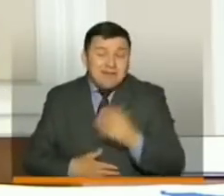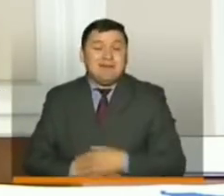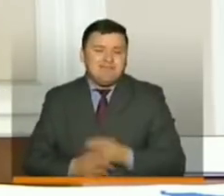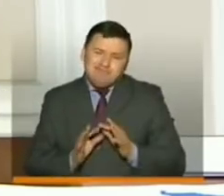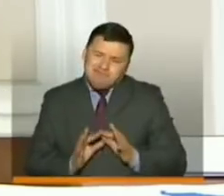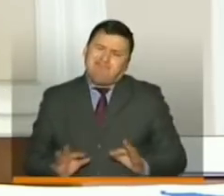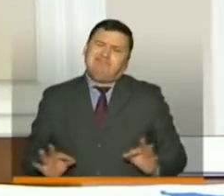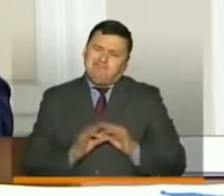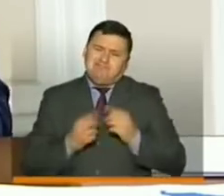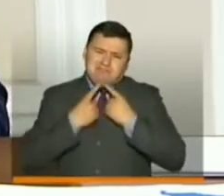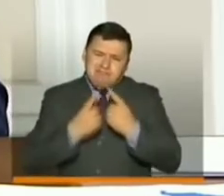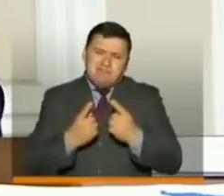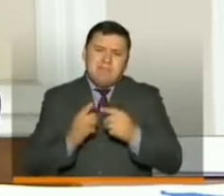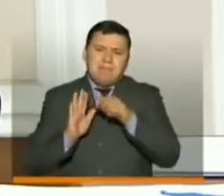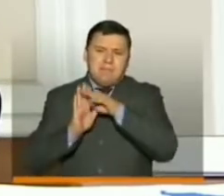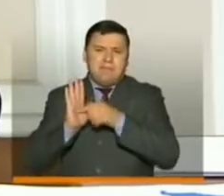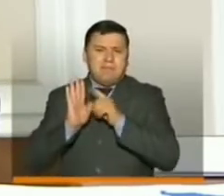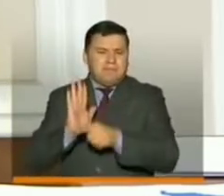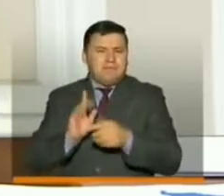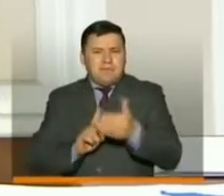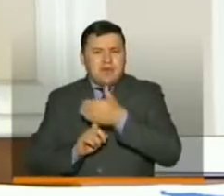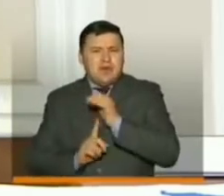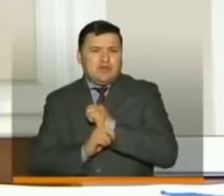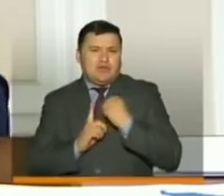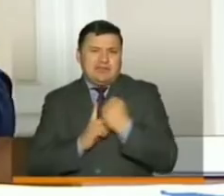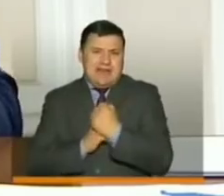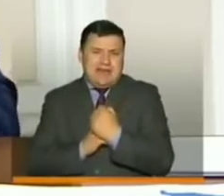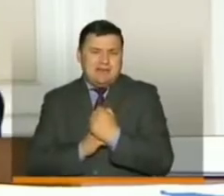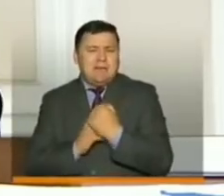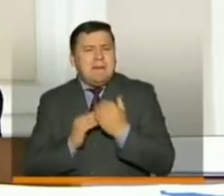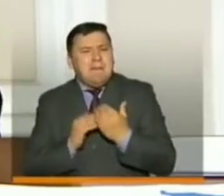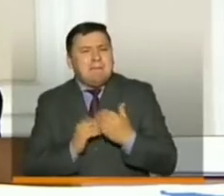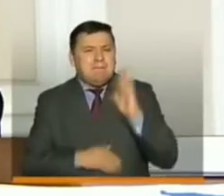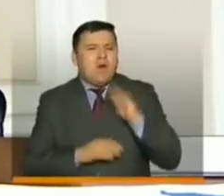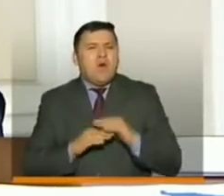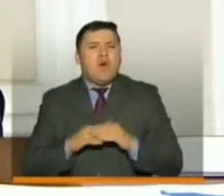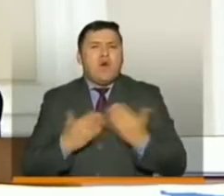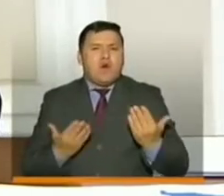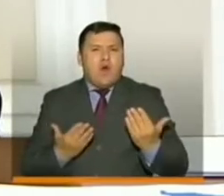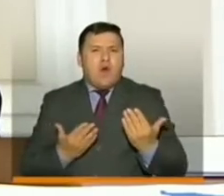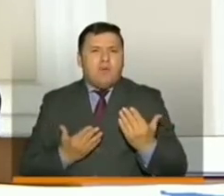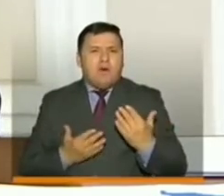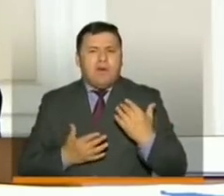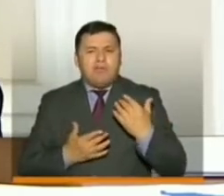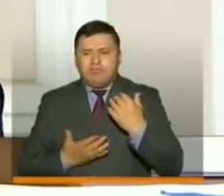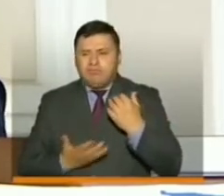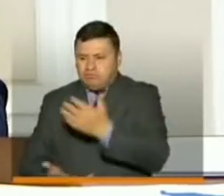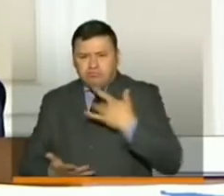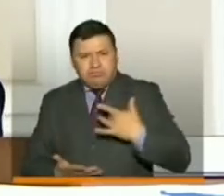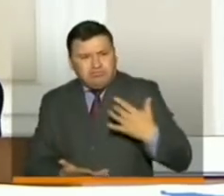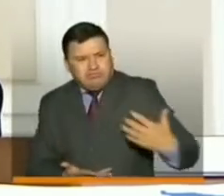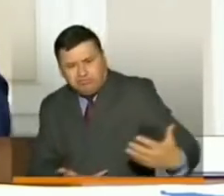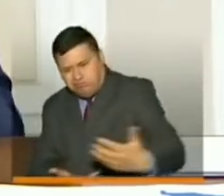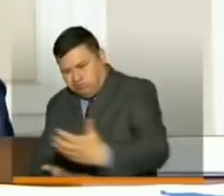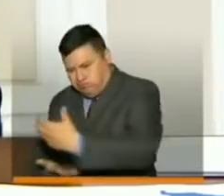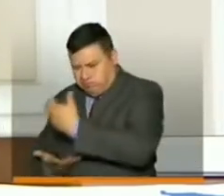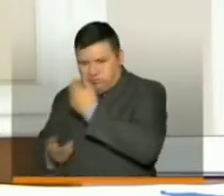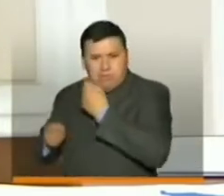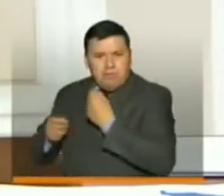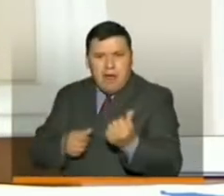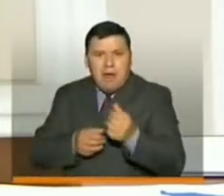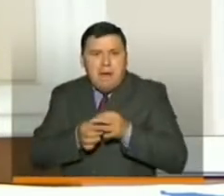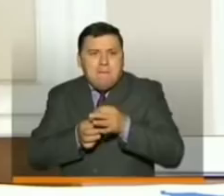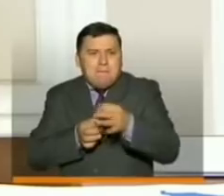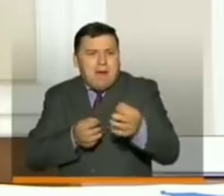importante hablar de los mecanismos de protección social particularmente de cómo ingreso solidario va llegando a distintos lugares